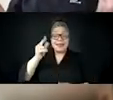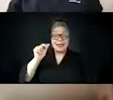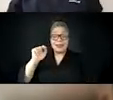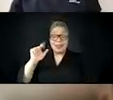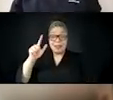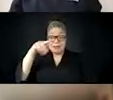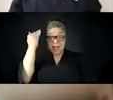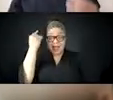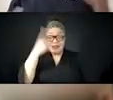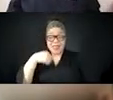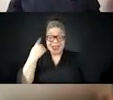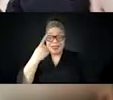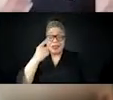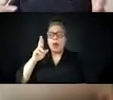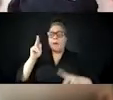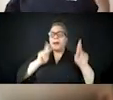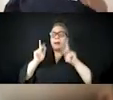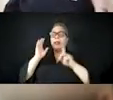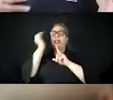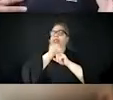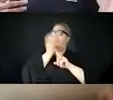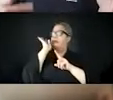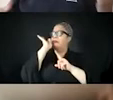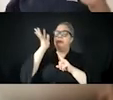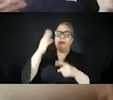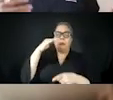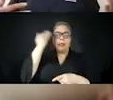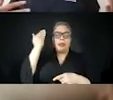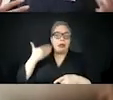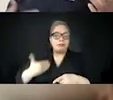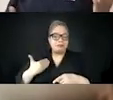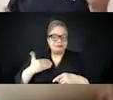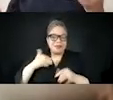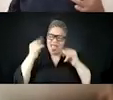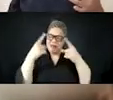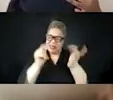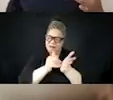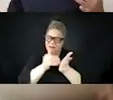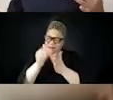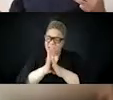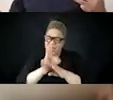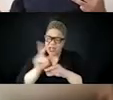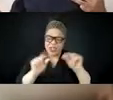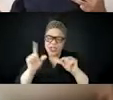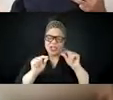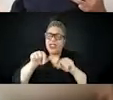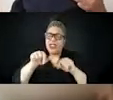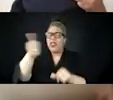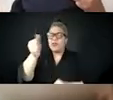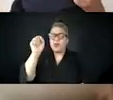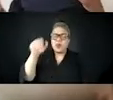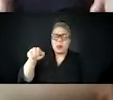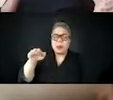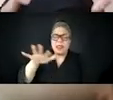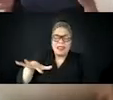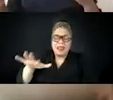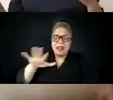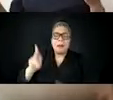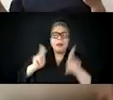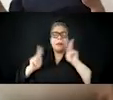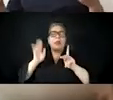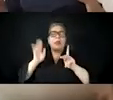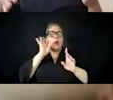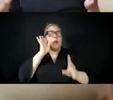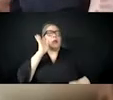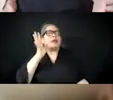pero cuando está cuando la gente pretende ser negro y lo hacen para aparentar